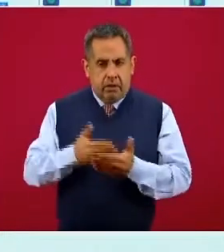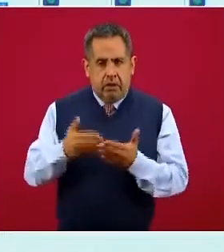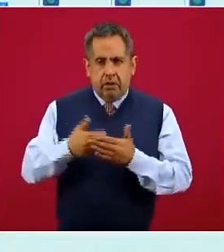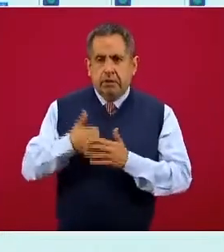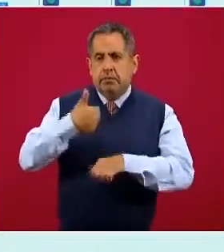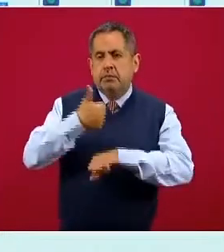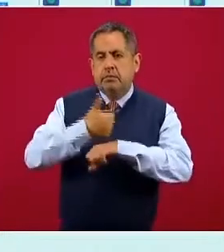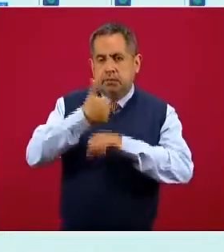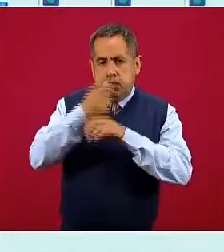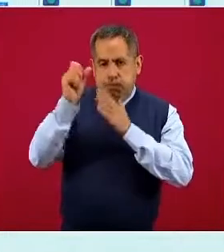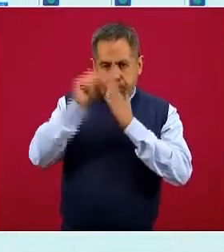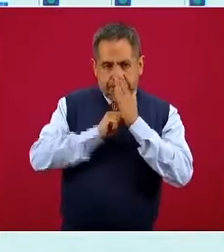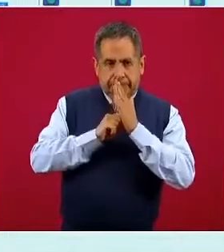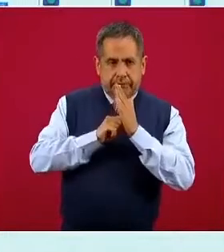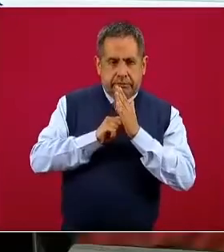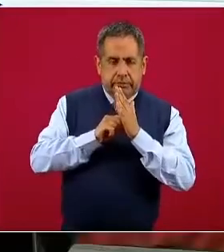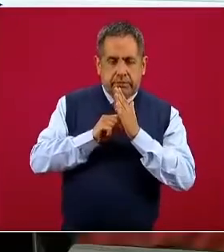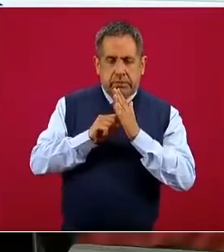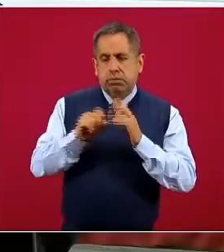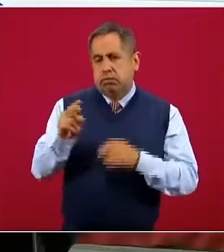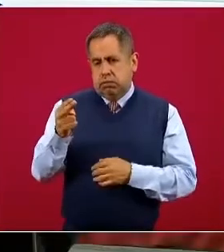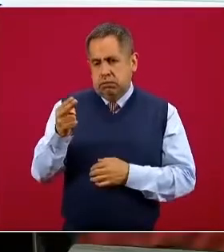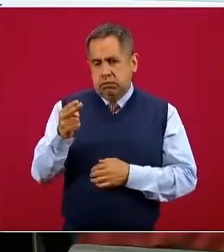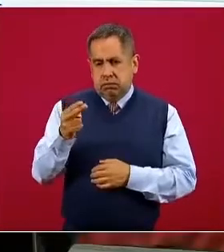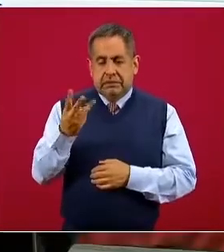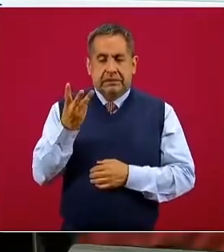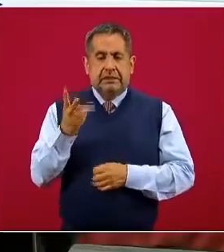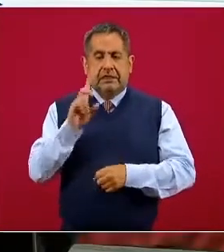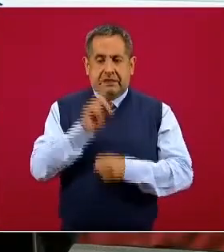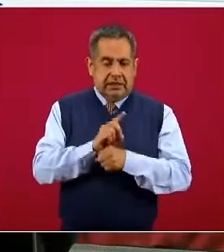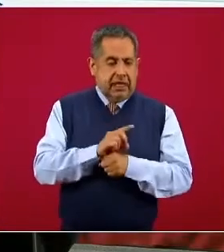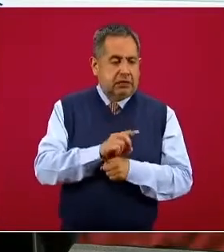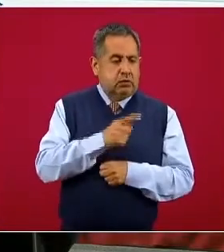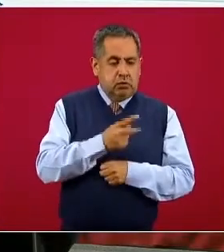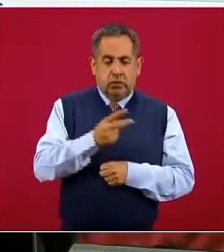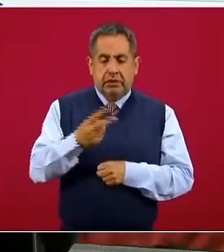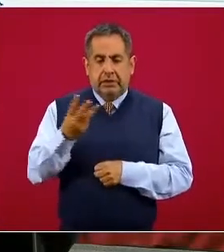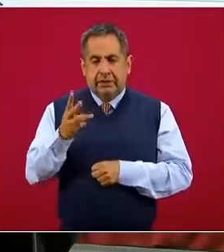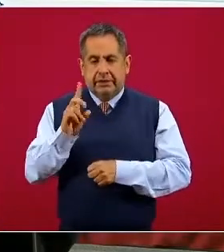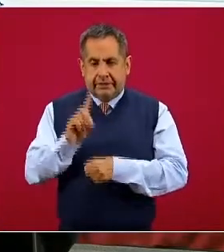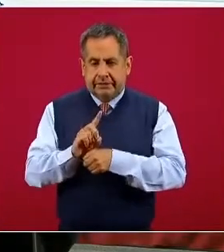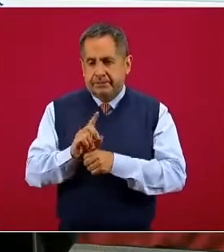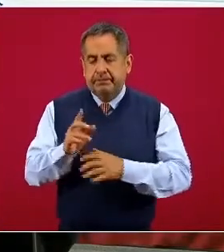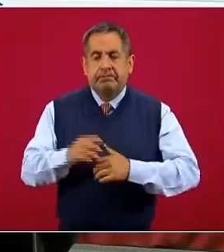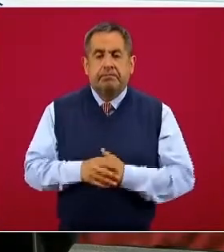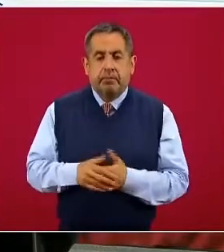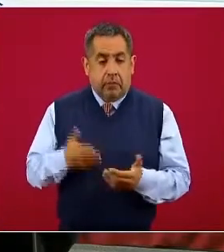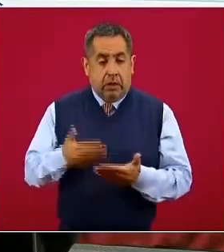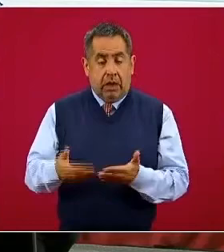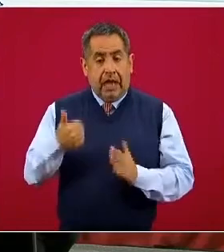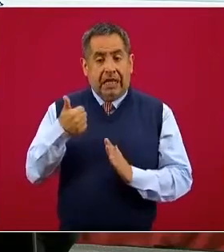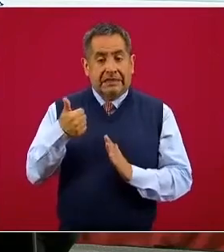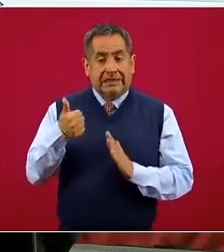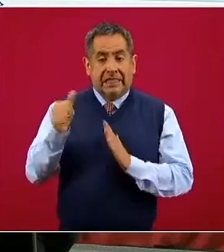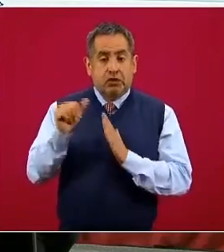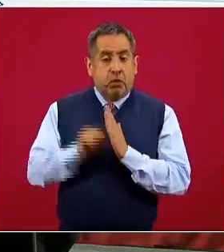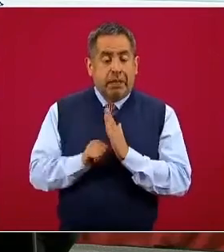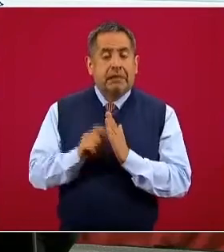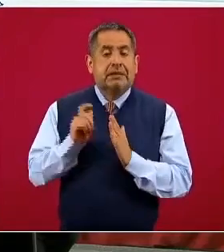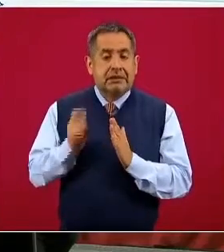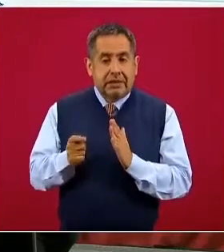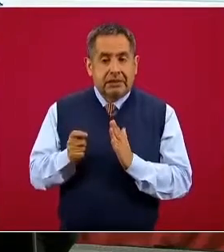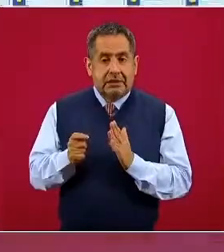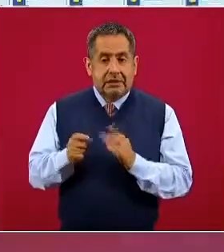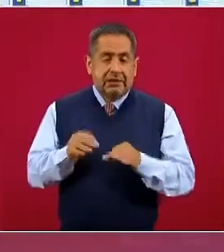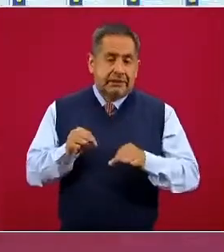mes de noviembre. Como pueden ver, vamos en los primeros 3 días de este mes. Sería ya el 6º mes en el cual se van a aplicar